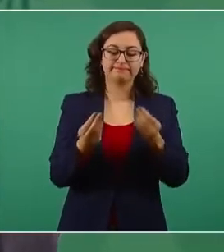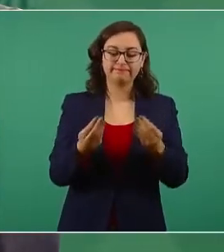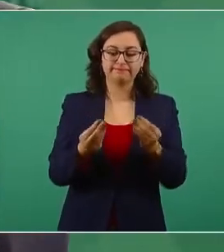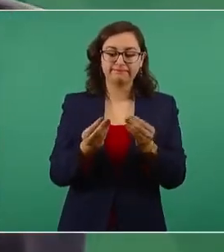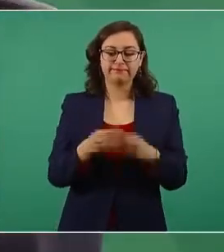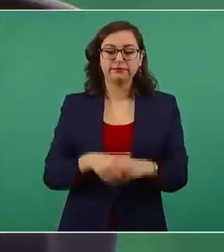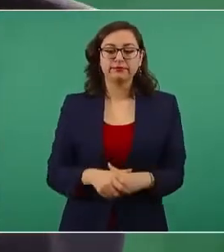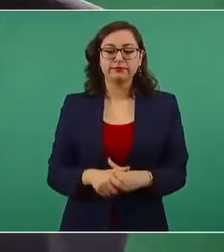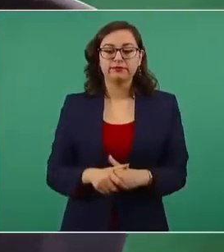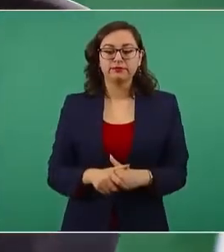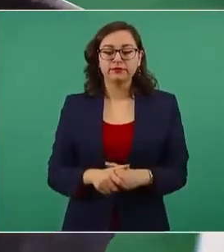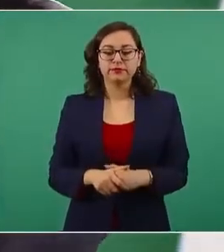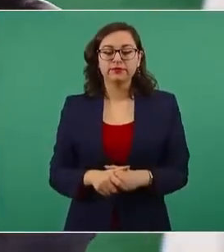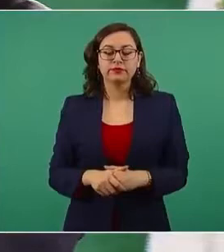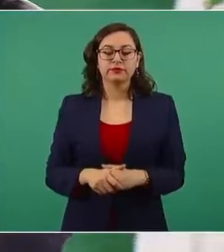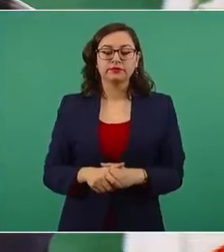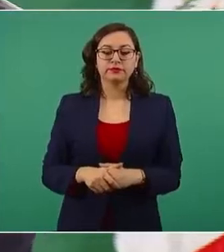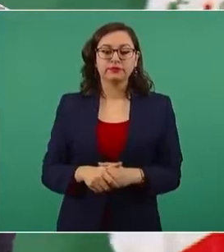y ahora